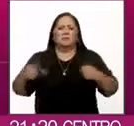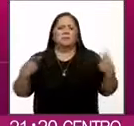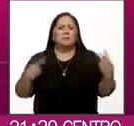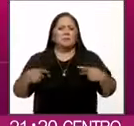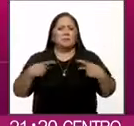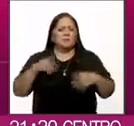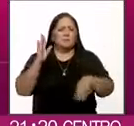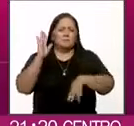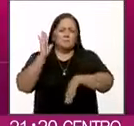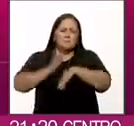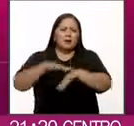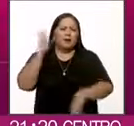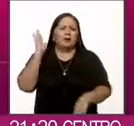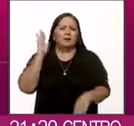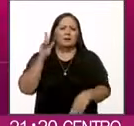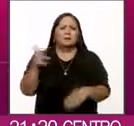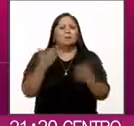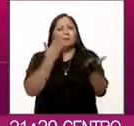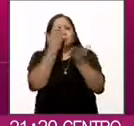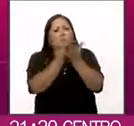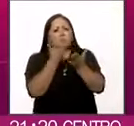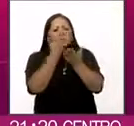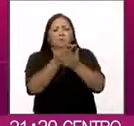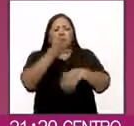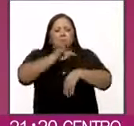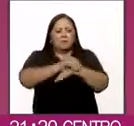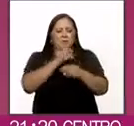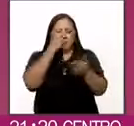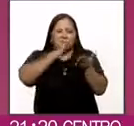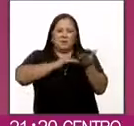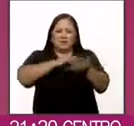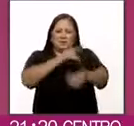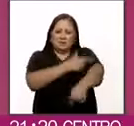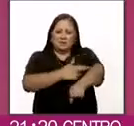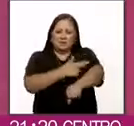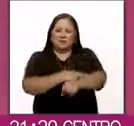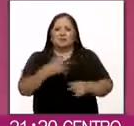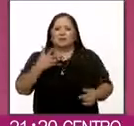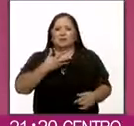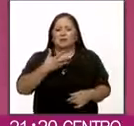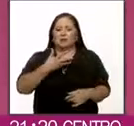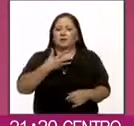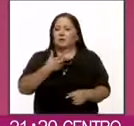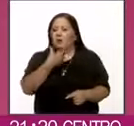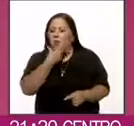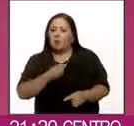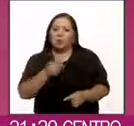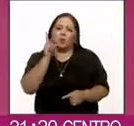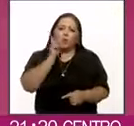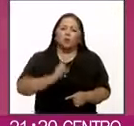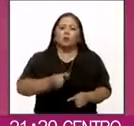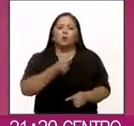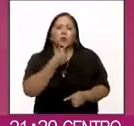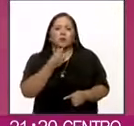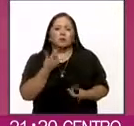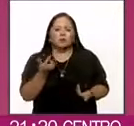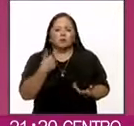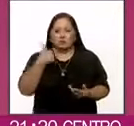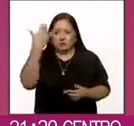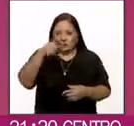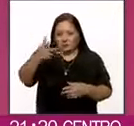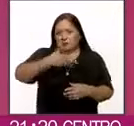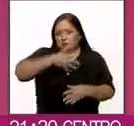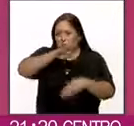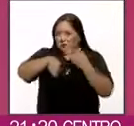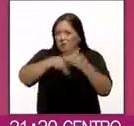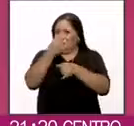personas que más han presentado estas solicitudes? Si se tiene el dato de las edades, si son hombres, mujeres, ¿se tiene este